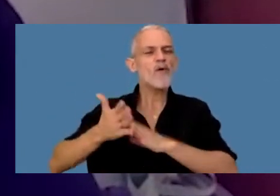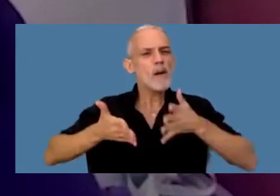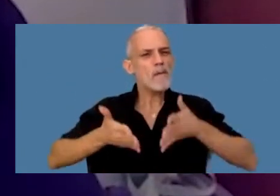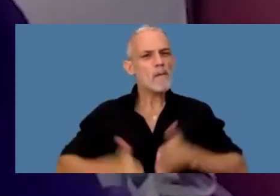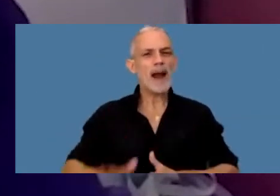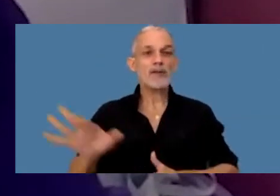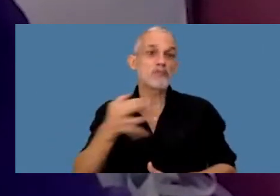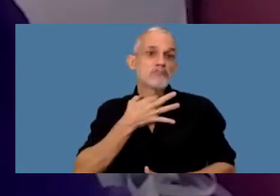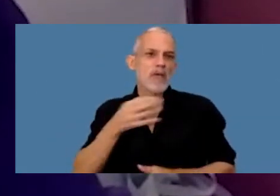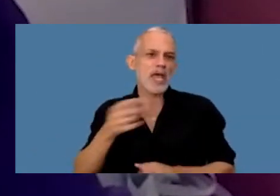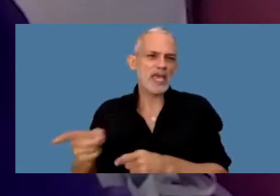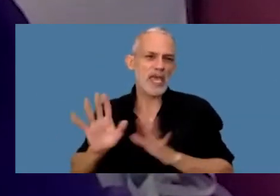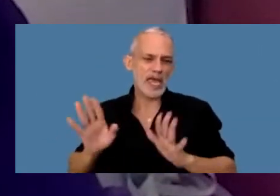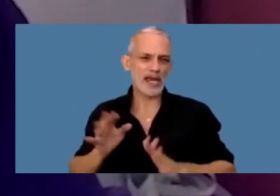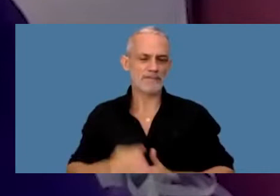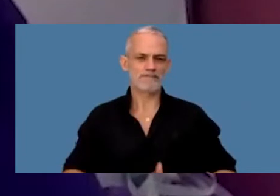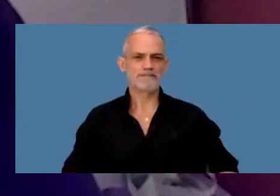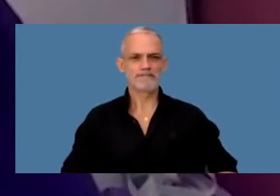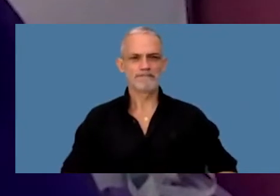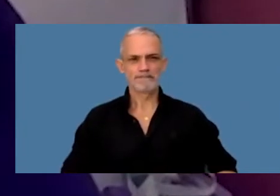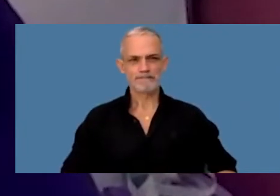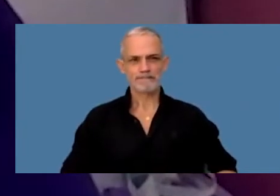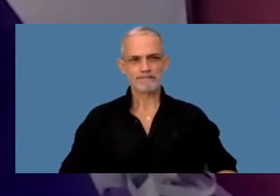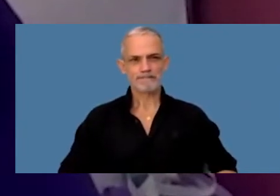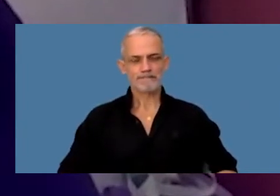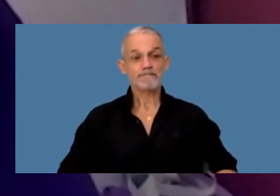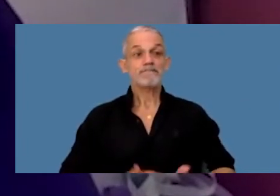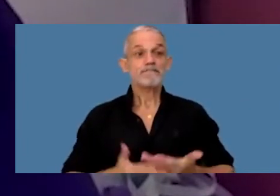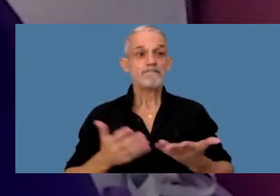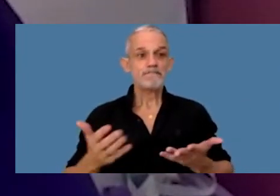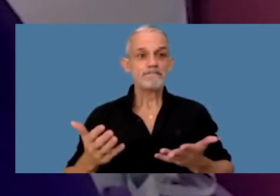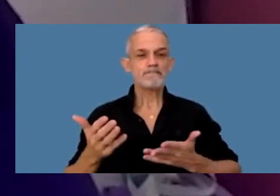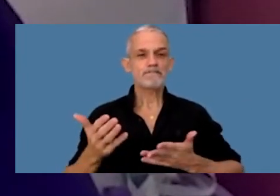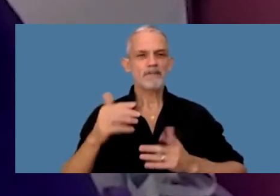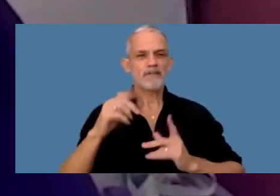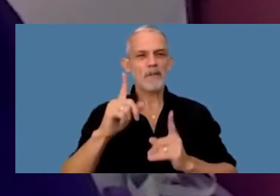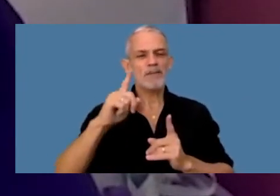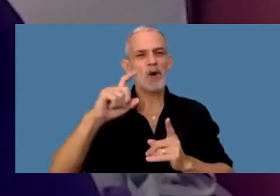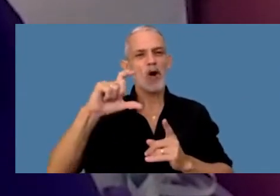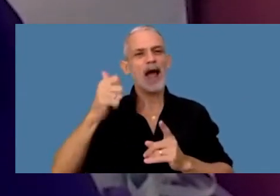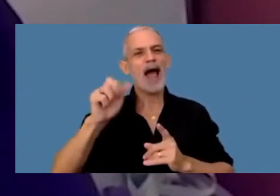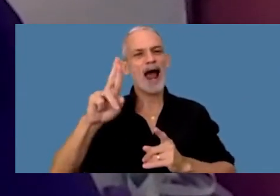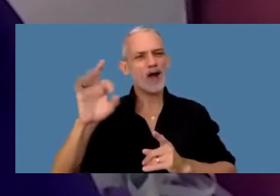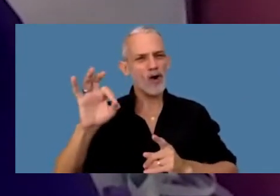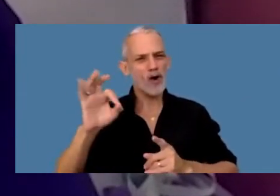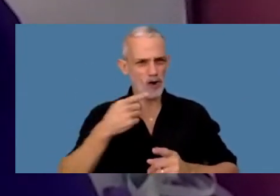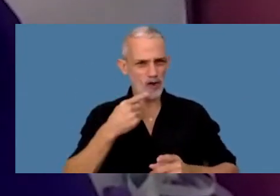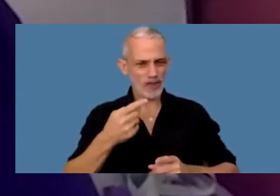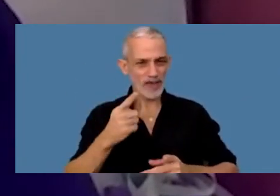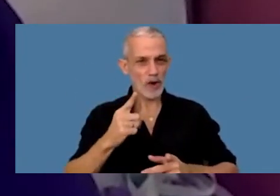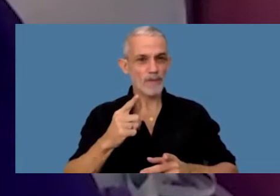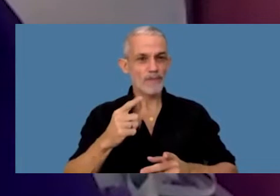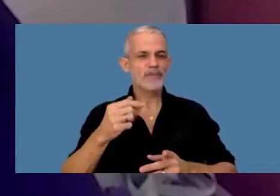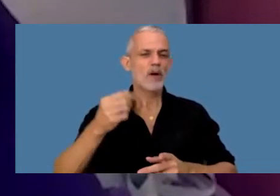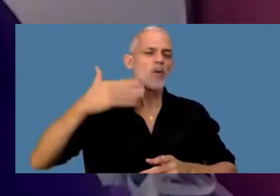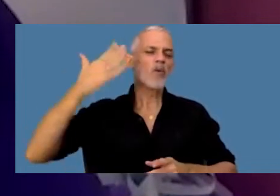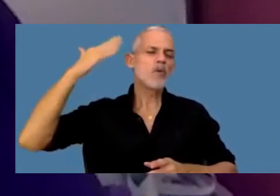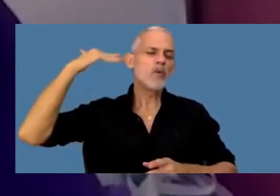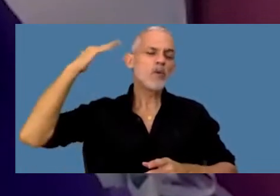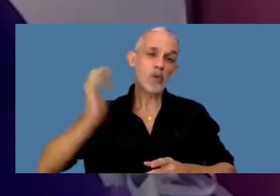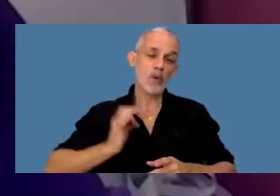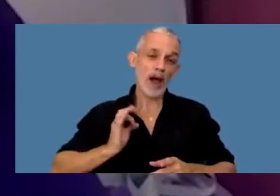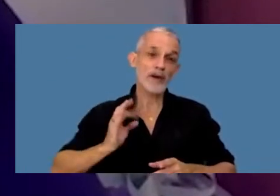Este acompañamiento, cuanto antes se genere, va a generar a su vez una confianza y una relación,